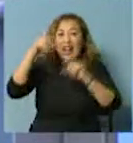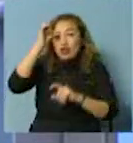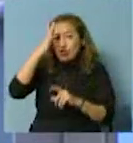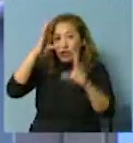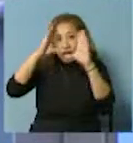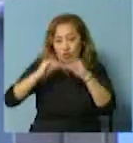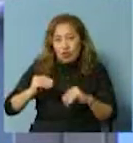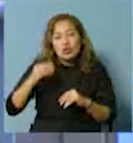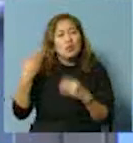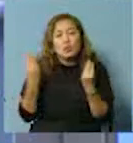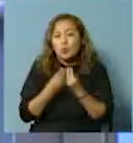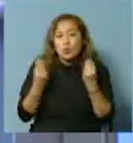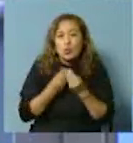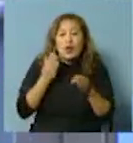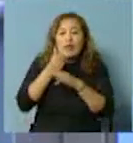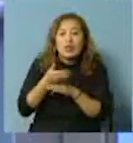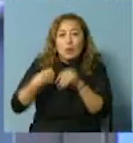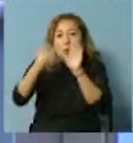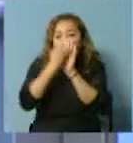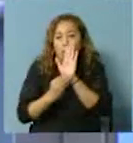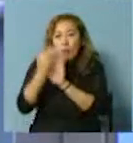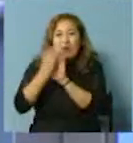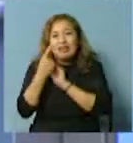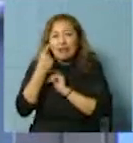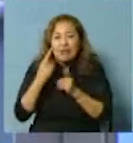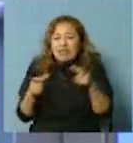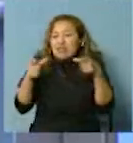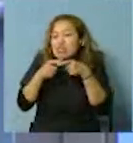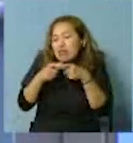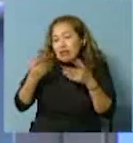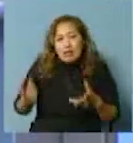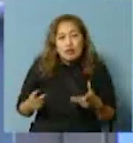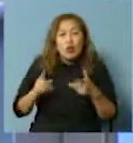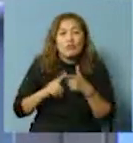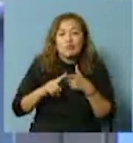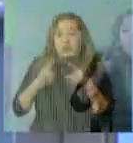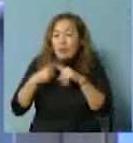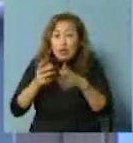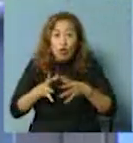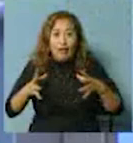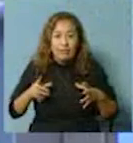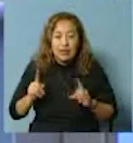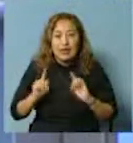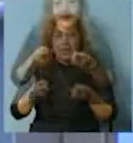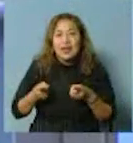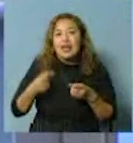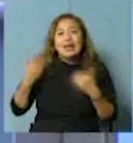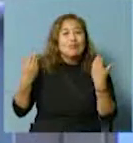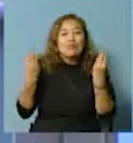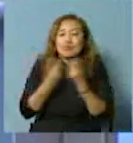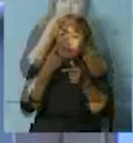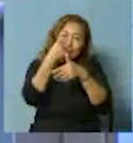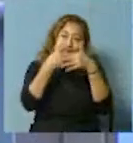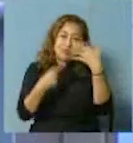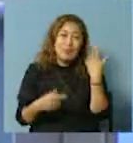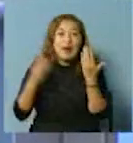quedaron un montón adentro para registrar partidos municipales chiquititos partidos grandes en la colectora en fin